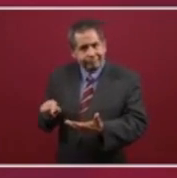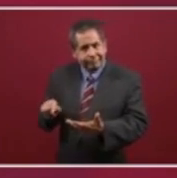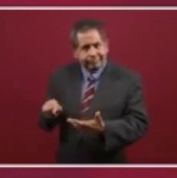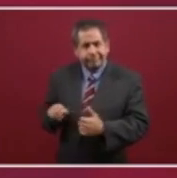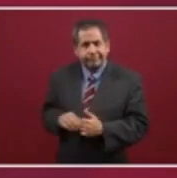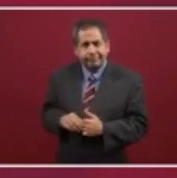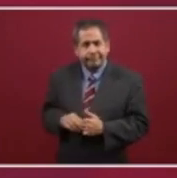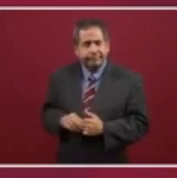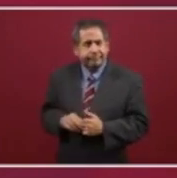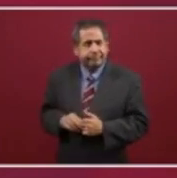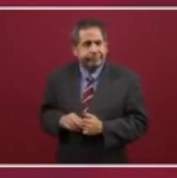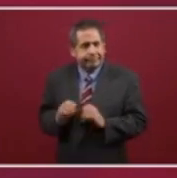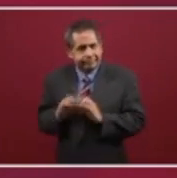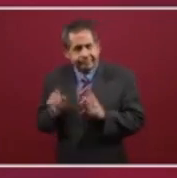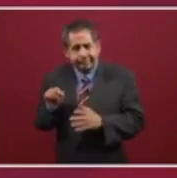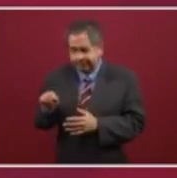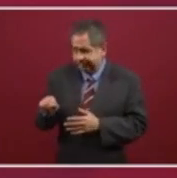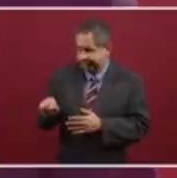que